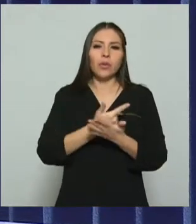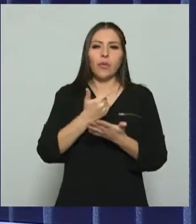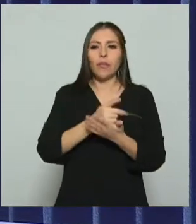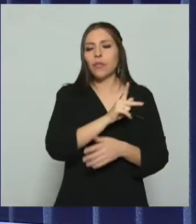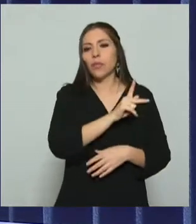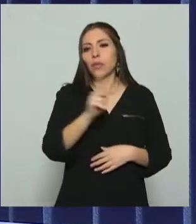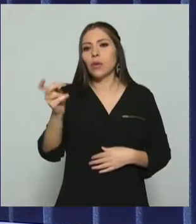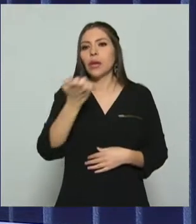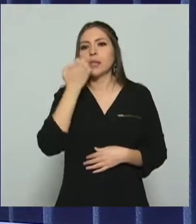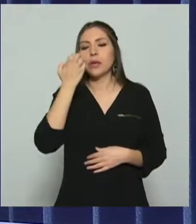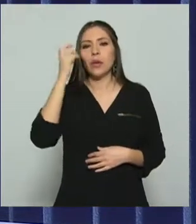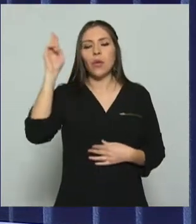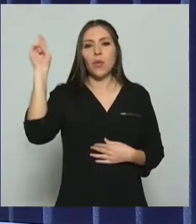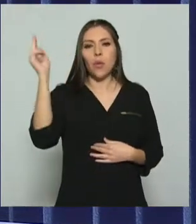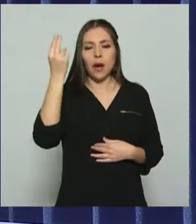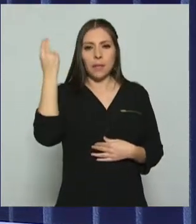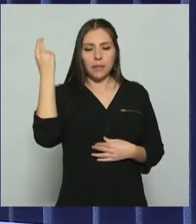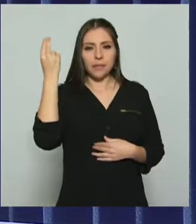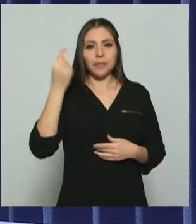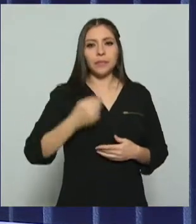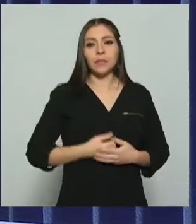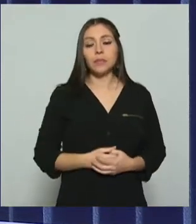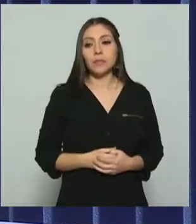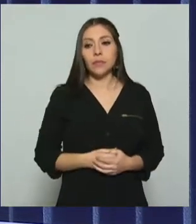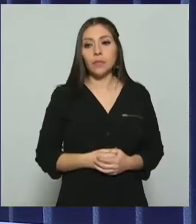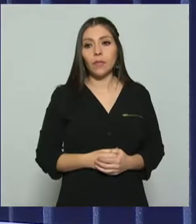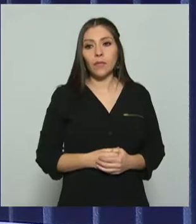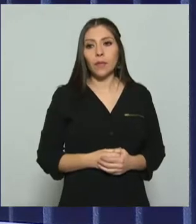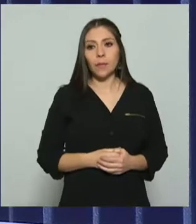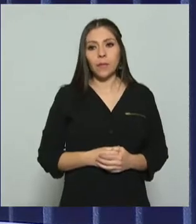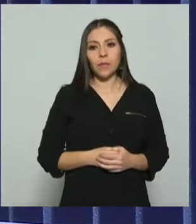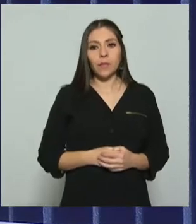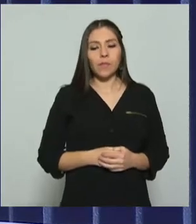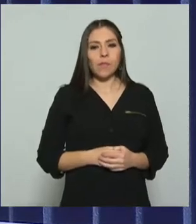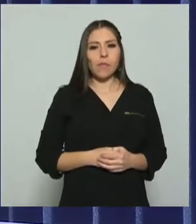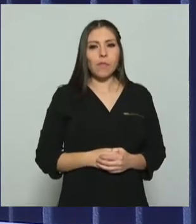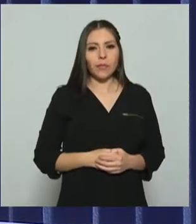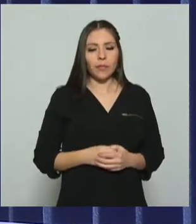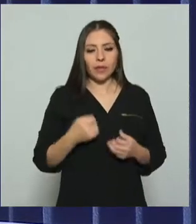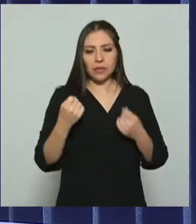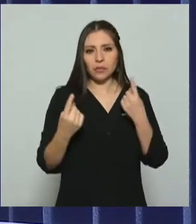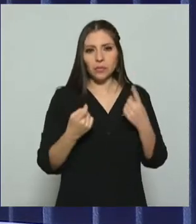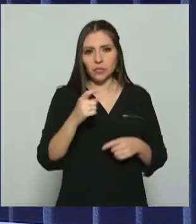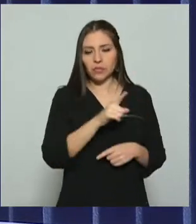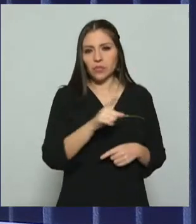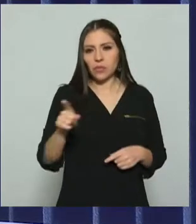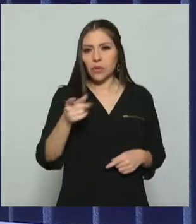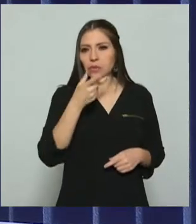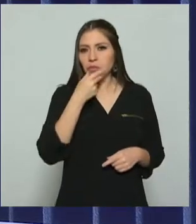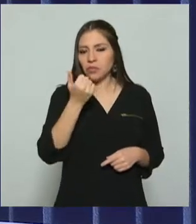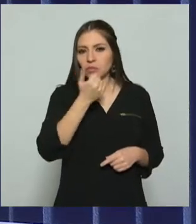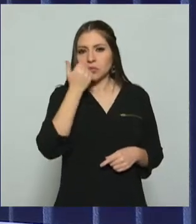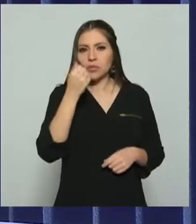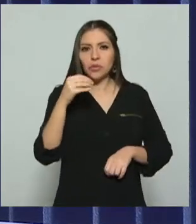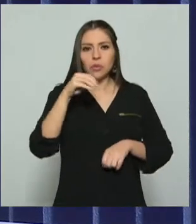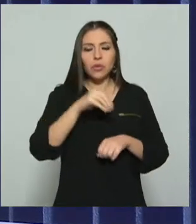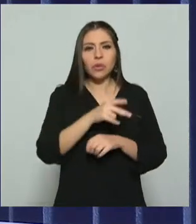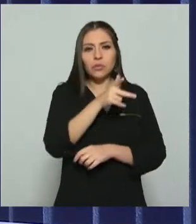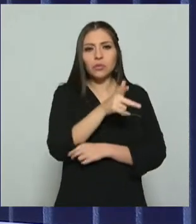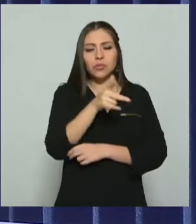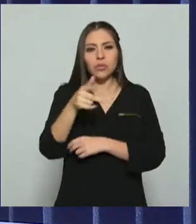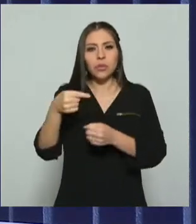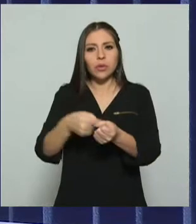escuelas de la Universidad Nacional. Diversos individuos colocan cámaras ocultas para grabar a las mujeres,